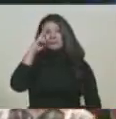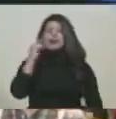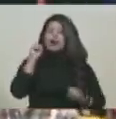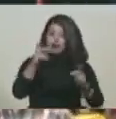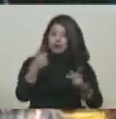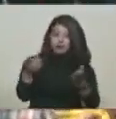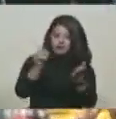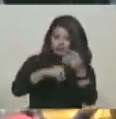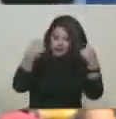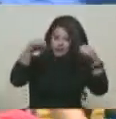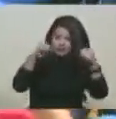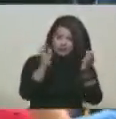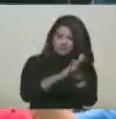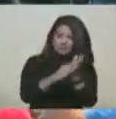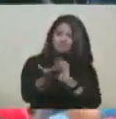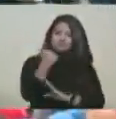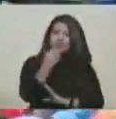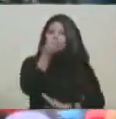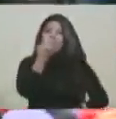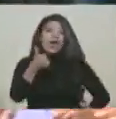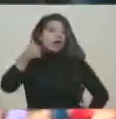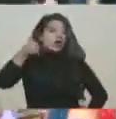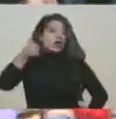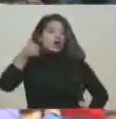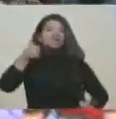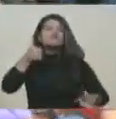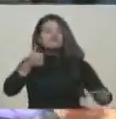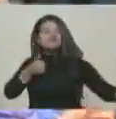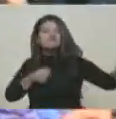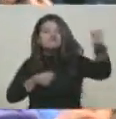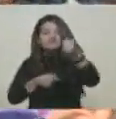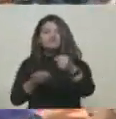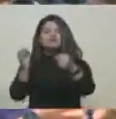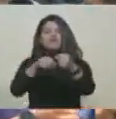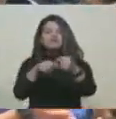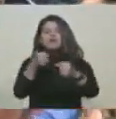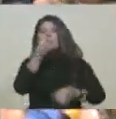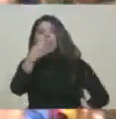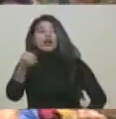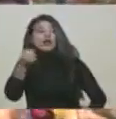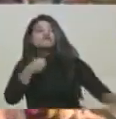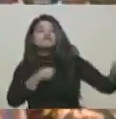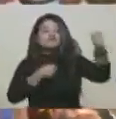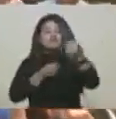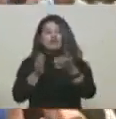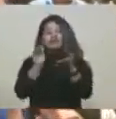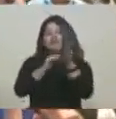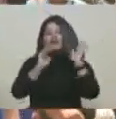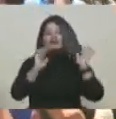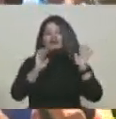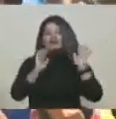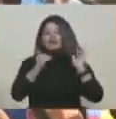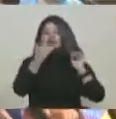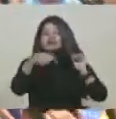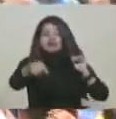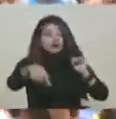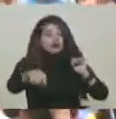pues. Lo bueno, lo bueno, lo que